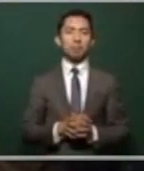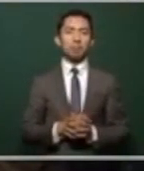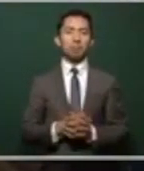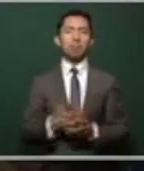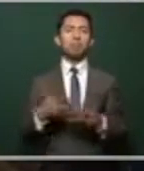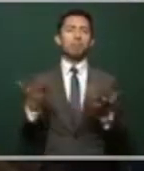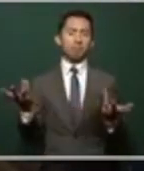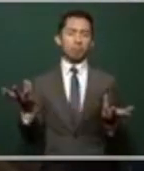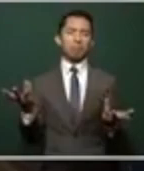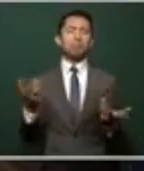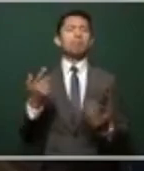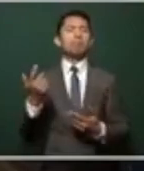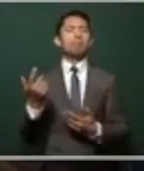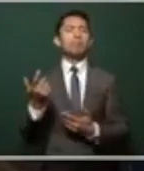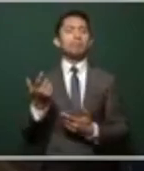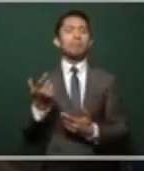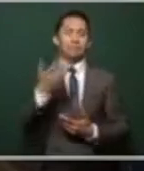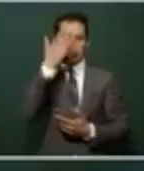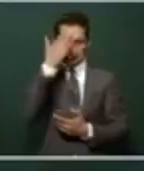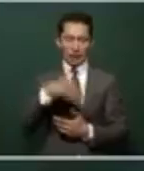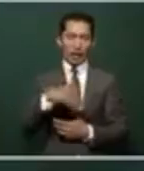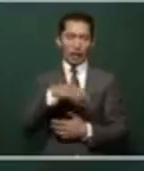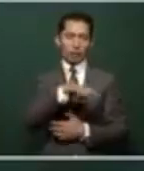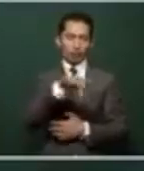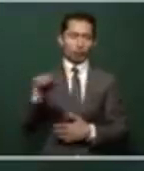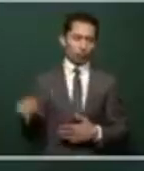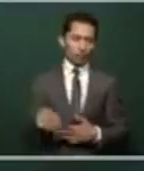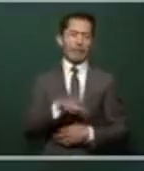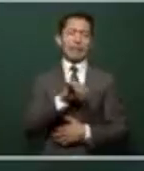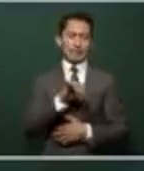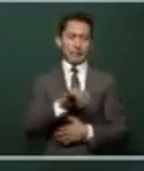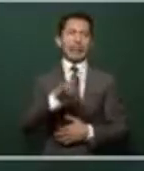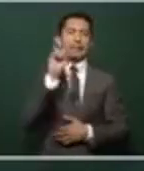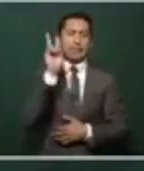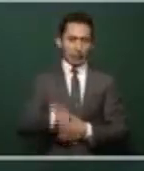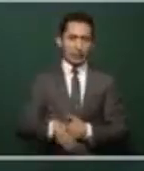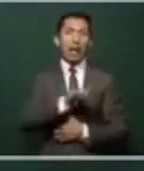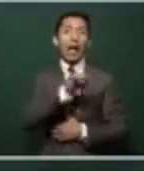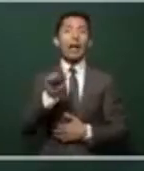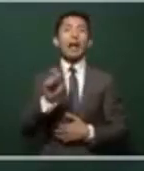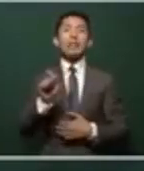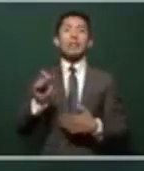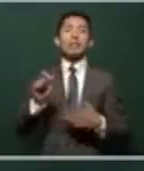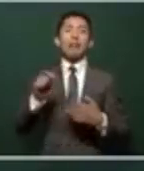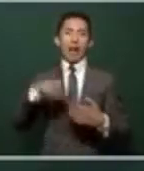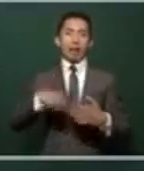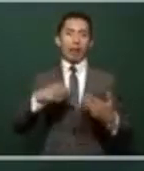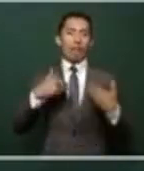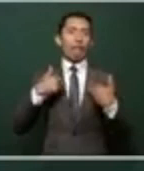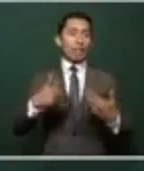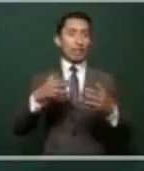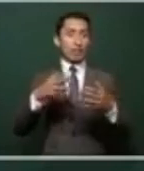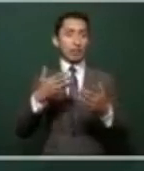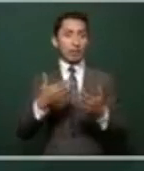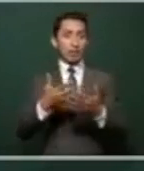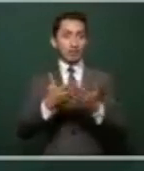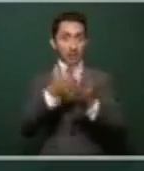Sí, pues ha crecido, ¿sí?, la confianza del consumidor mexicano